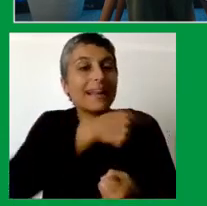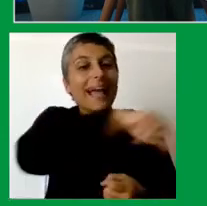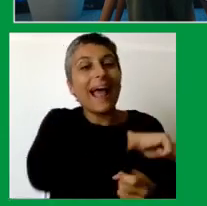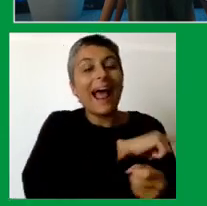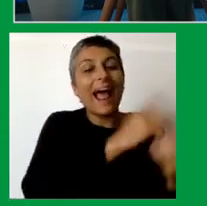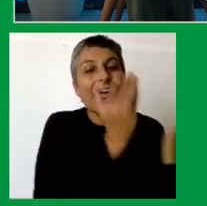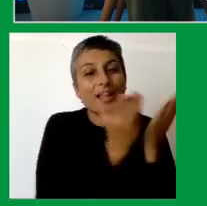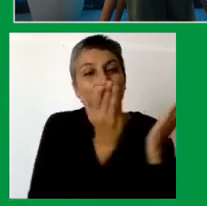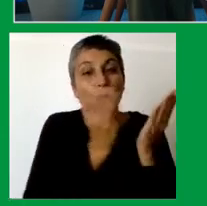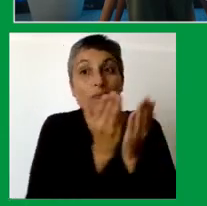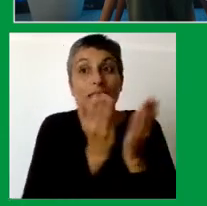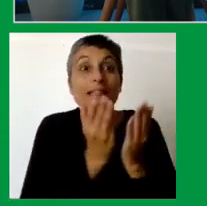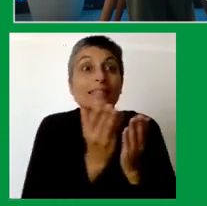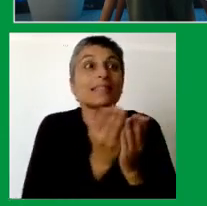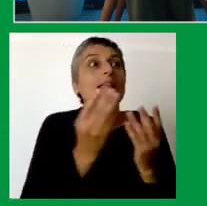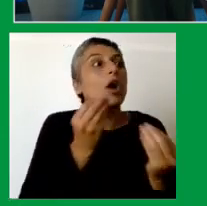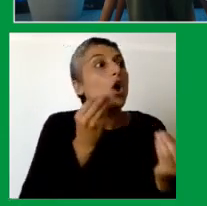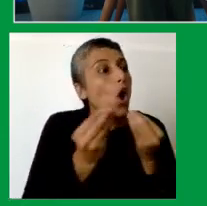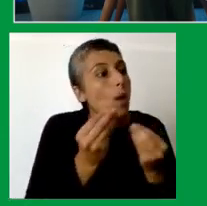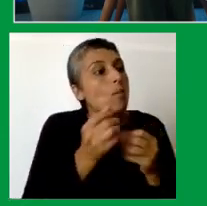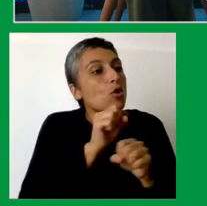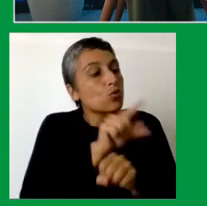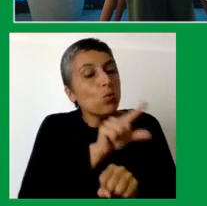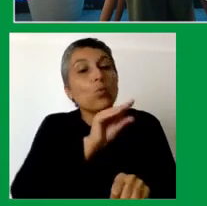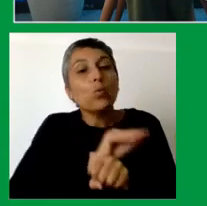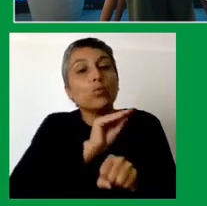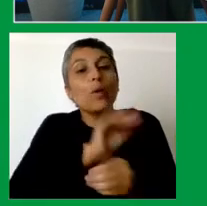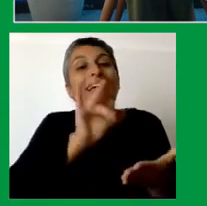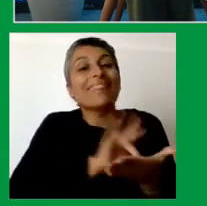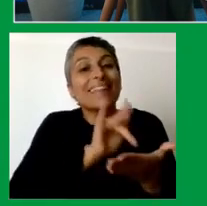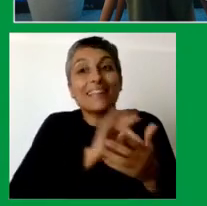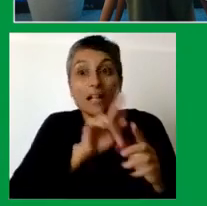y en esta cultura digital en la que estamos inmersos. Así que,